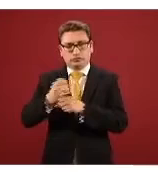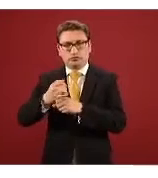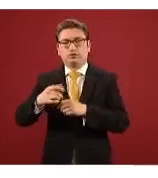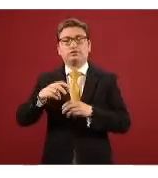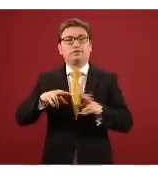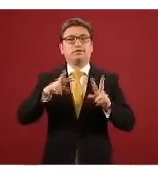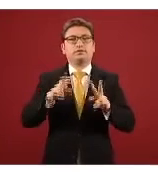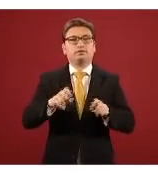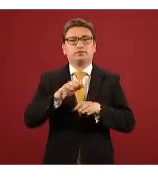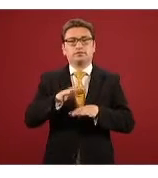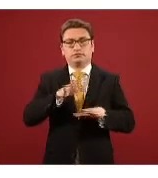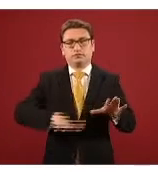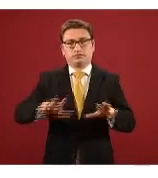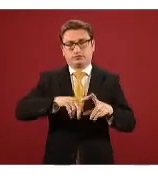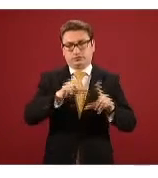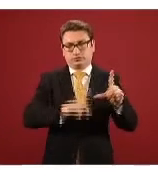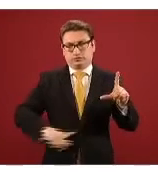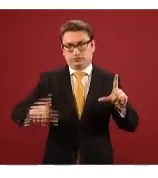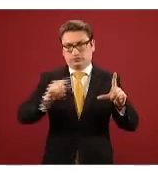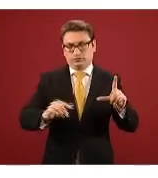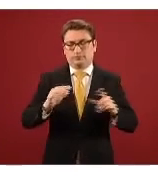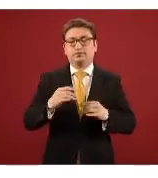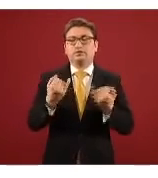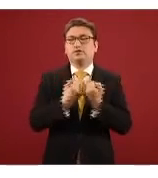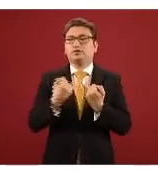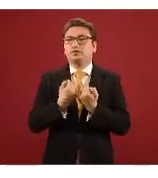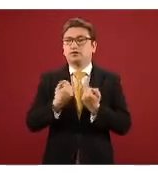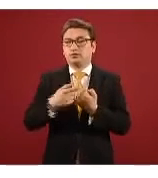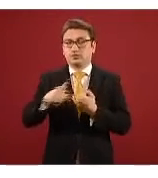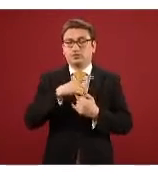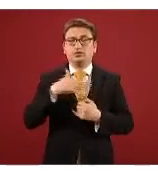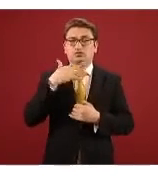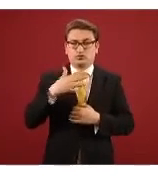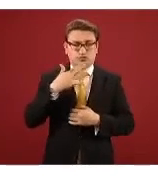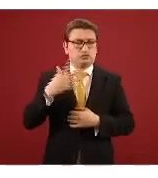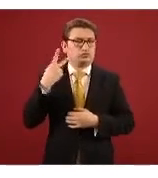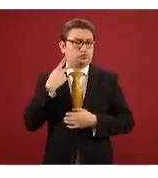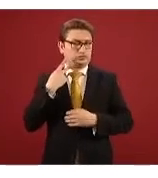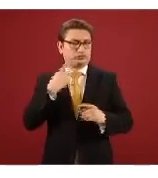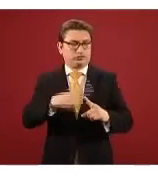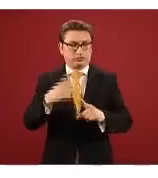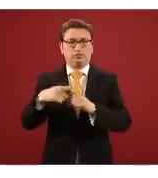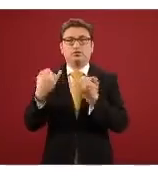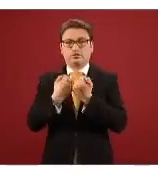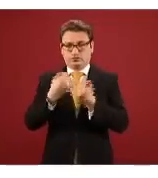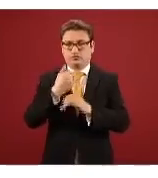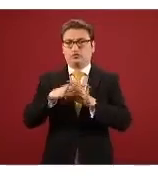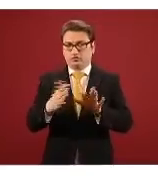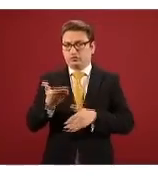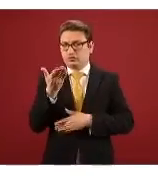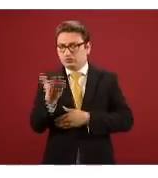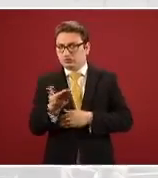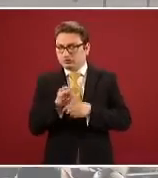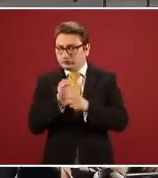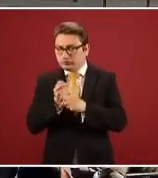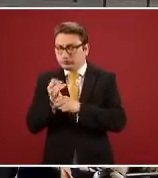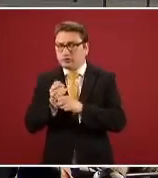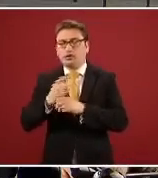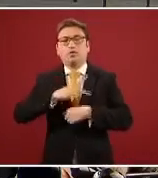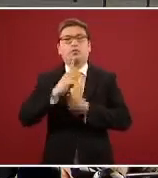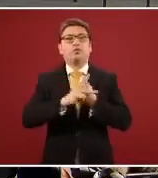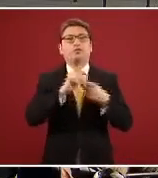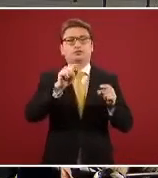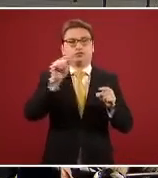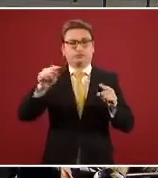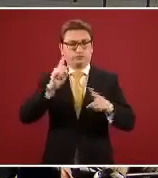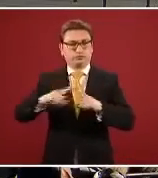ámbito supranacional, incluyendo, por supuesto, los temas de corrupción política, en donde se ha solicitado información a varios países